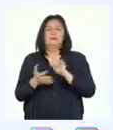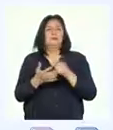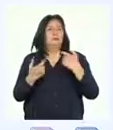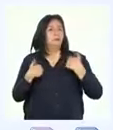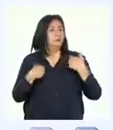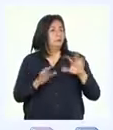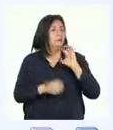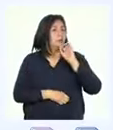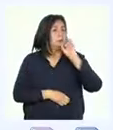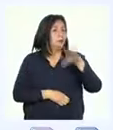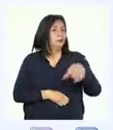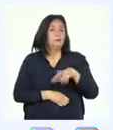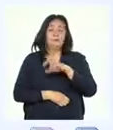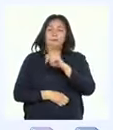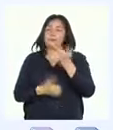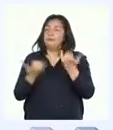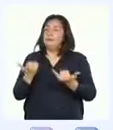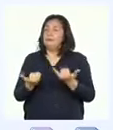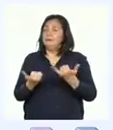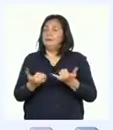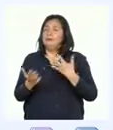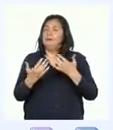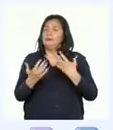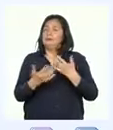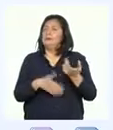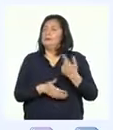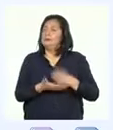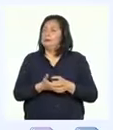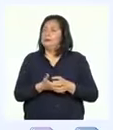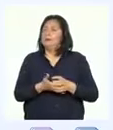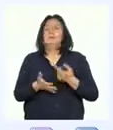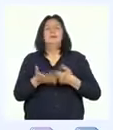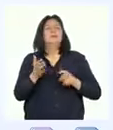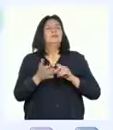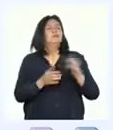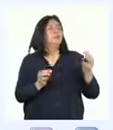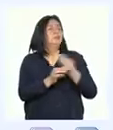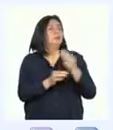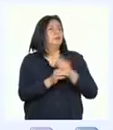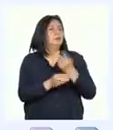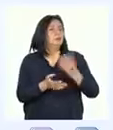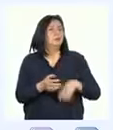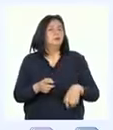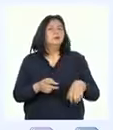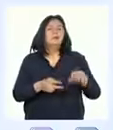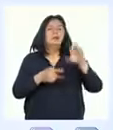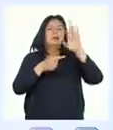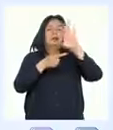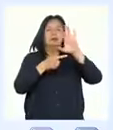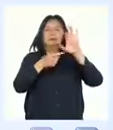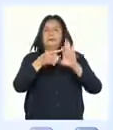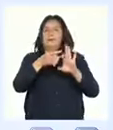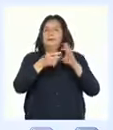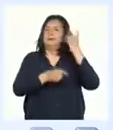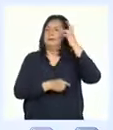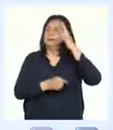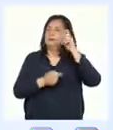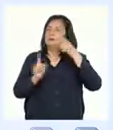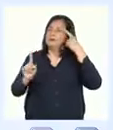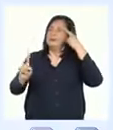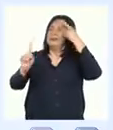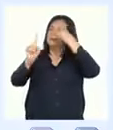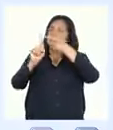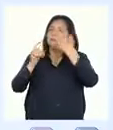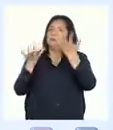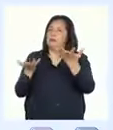ya les adelantó Patti, hoy abordaremos un concepto fundamental de las matemáticas, las fracciones. Por eso, nuestro objetivo